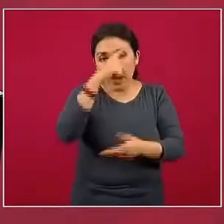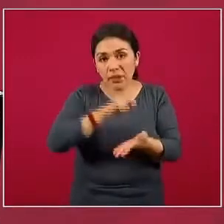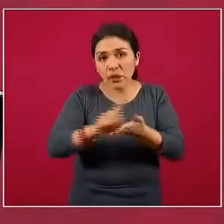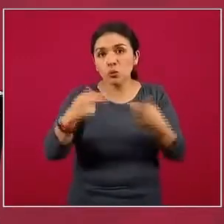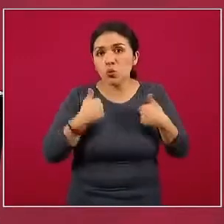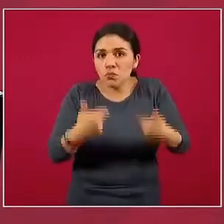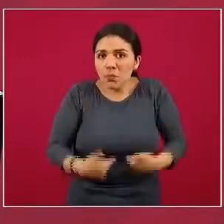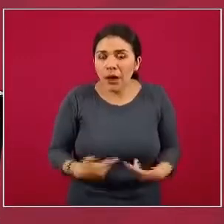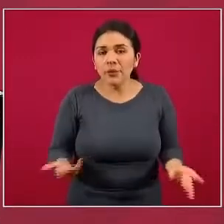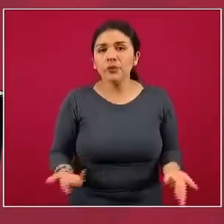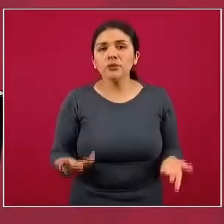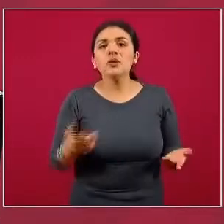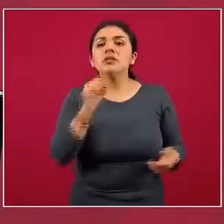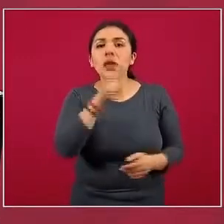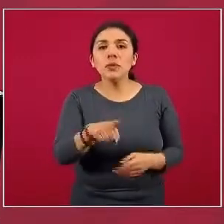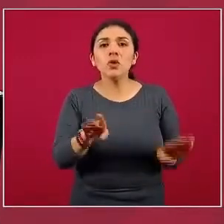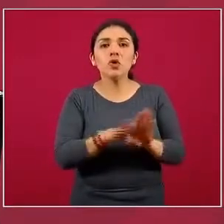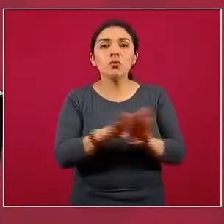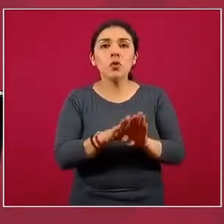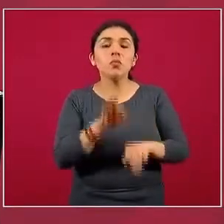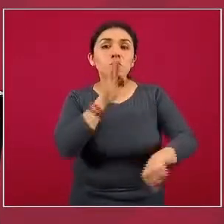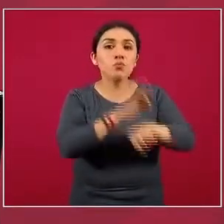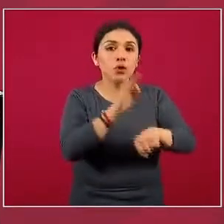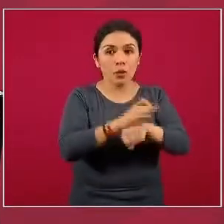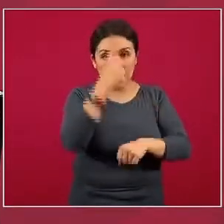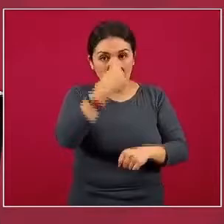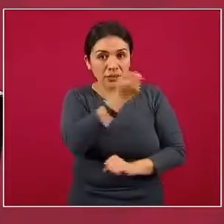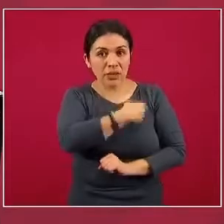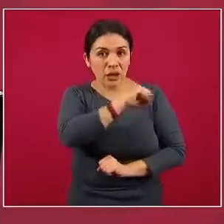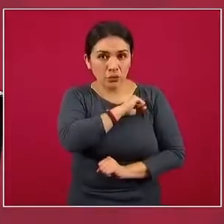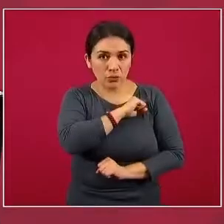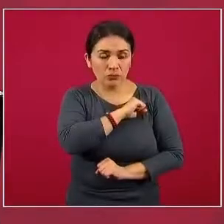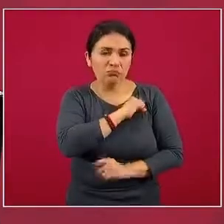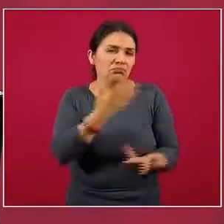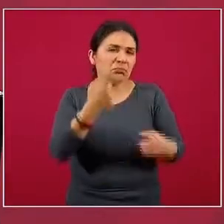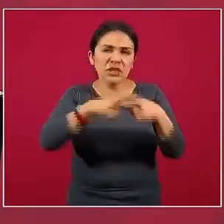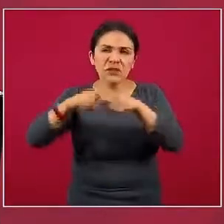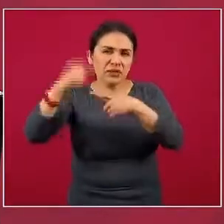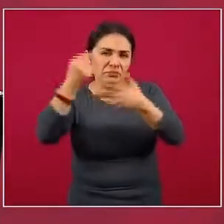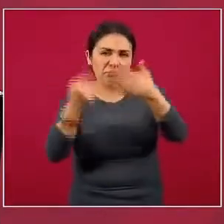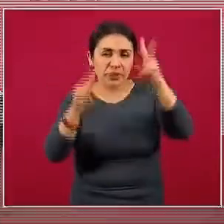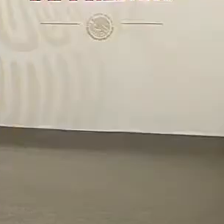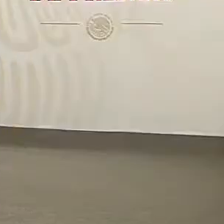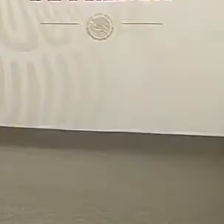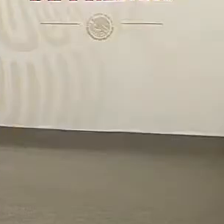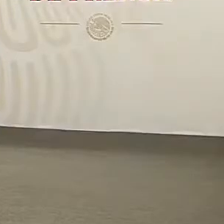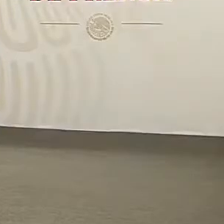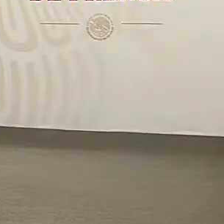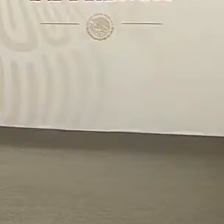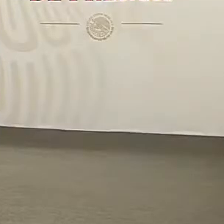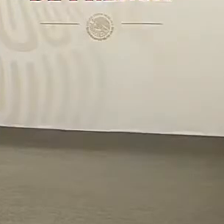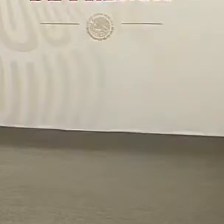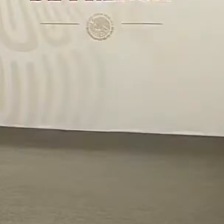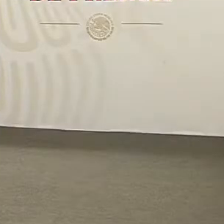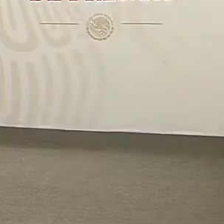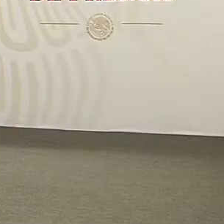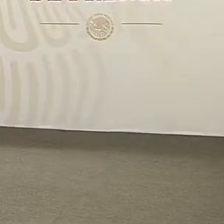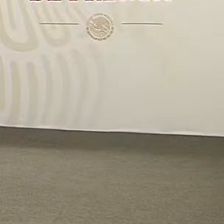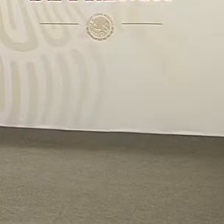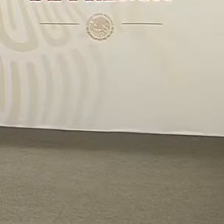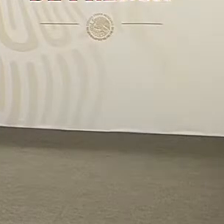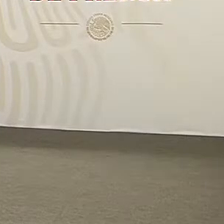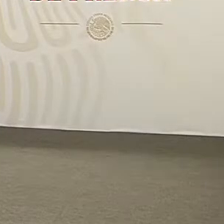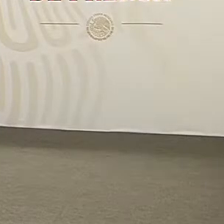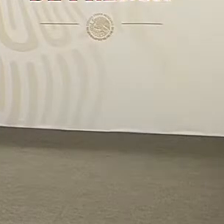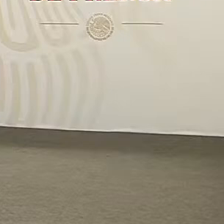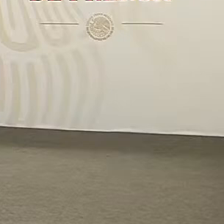derechos humanos, incluido el de protección de la salud, entre varios otros. El derecho a la identidad, el derecho a la